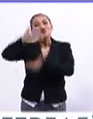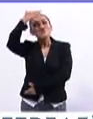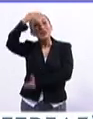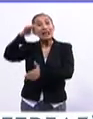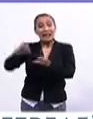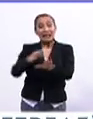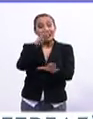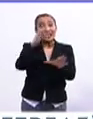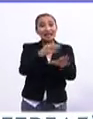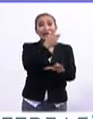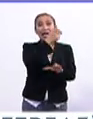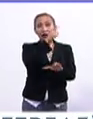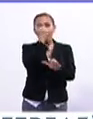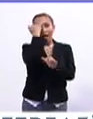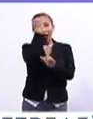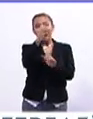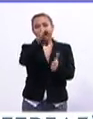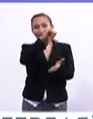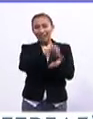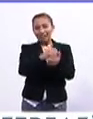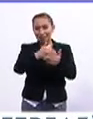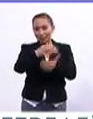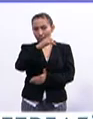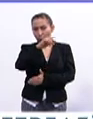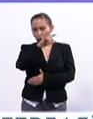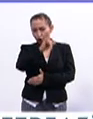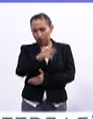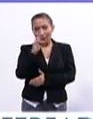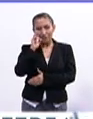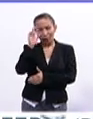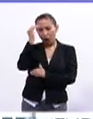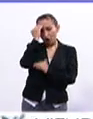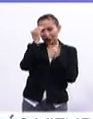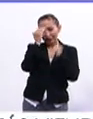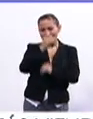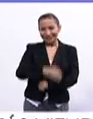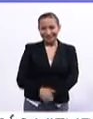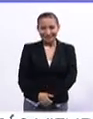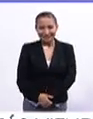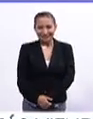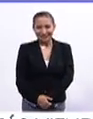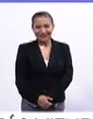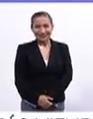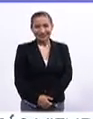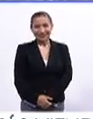de hilo como parte de la iniciativa central de muros, así que vamos a conocerlo.